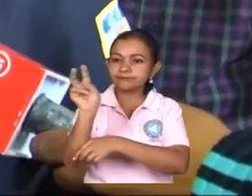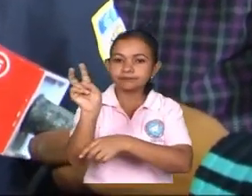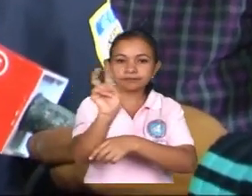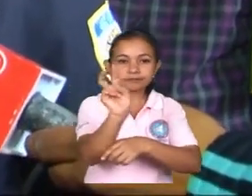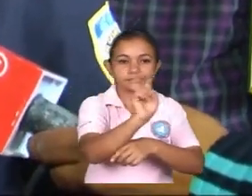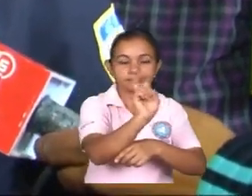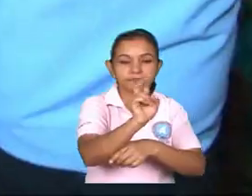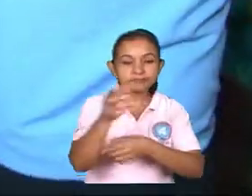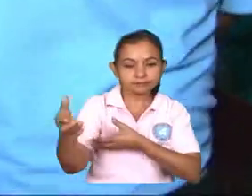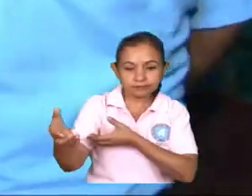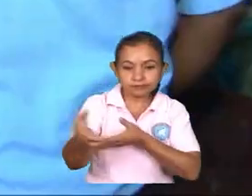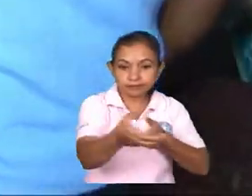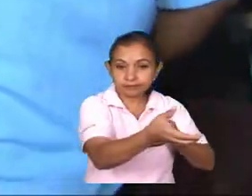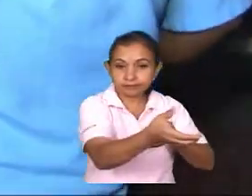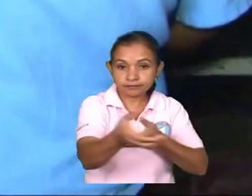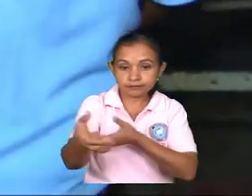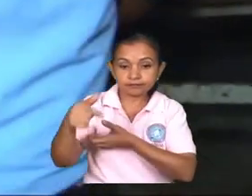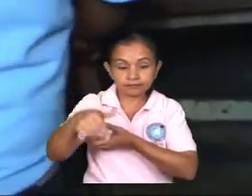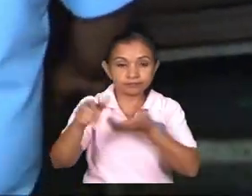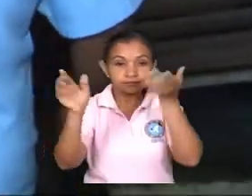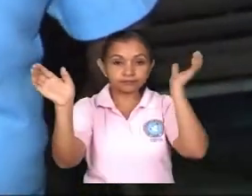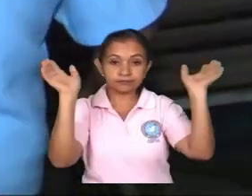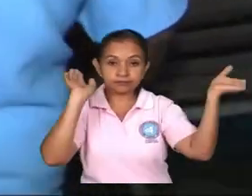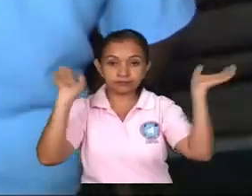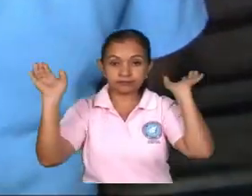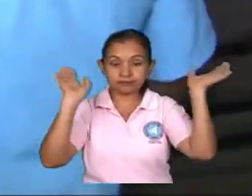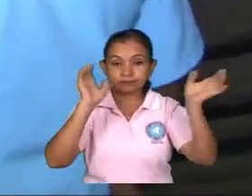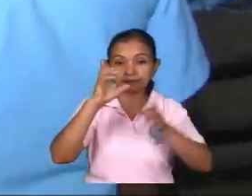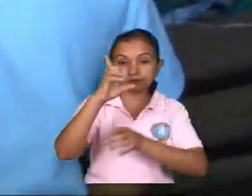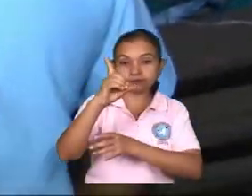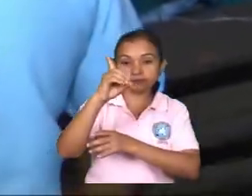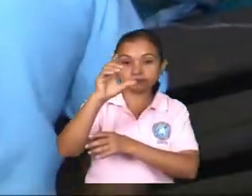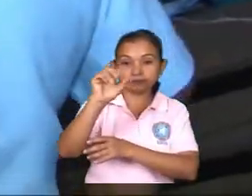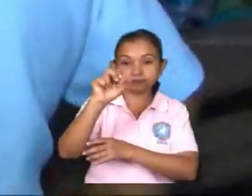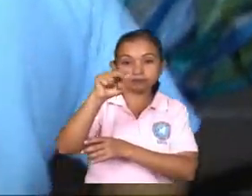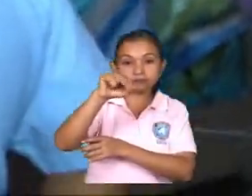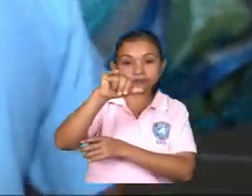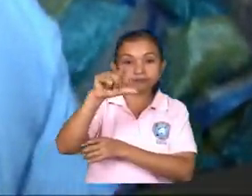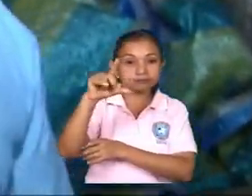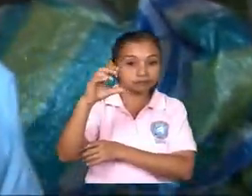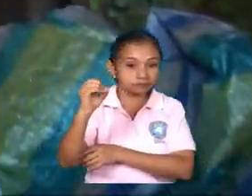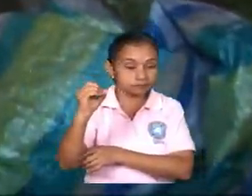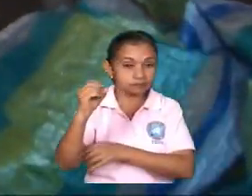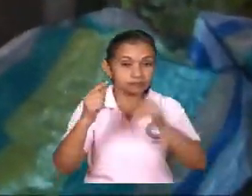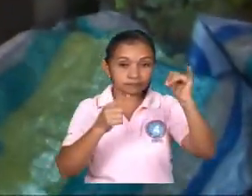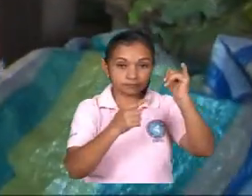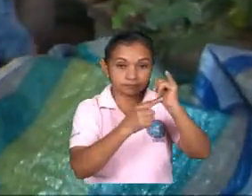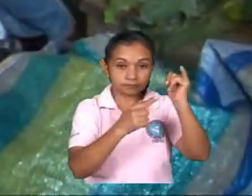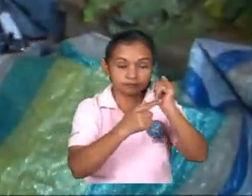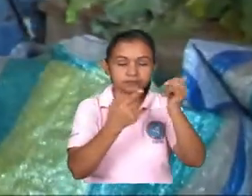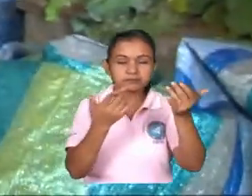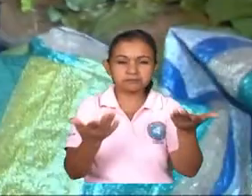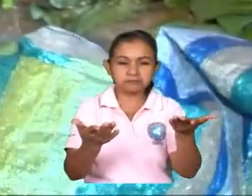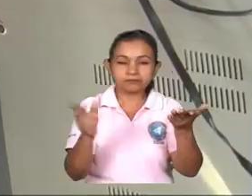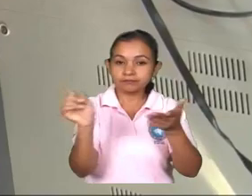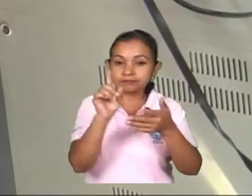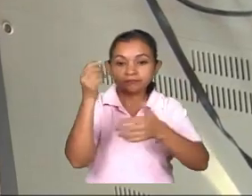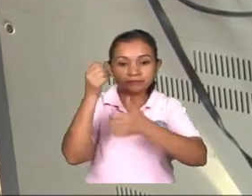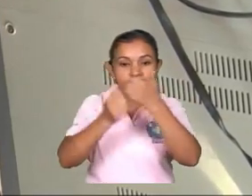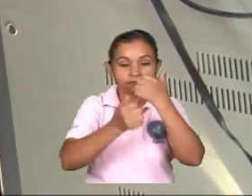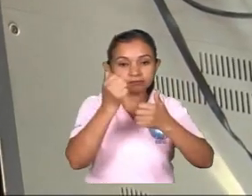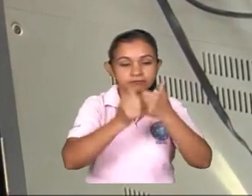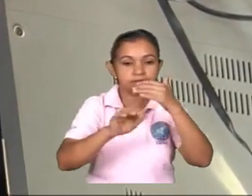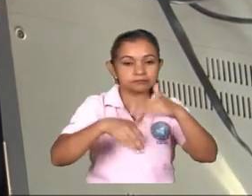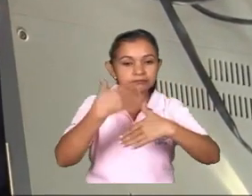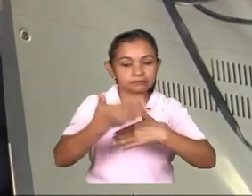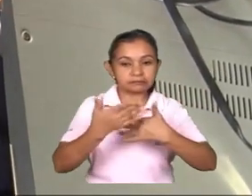la Dirección de Bomberos, a este mercado Danilo Medina para asegurar, ¿verdad? Asegurar que no haya ninguna emergencia que vayamos a